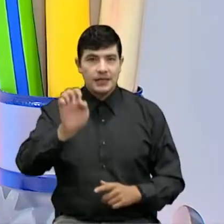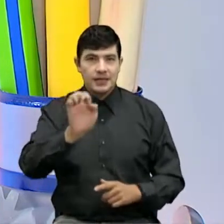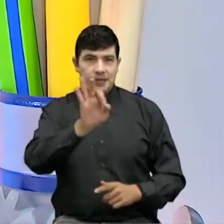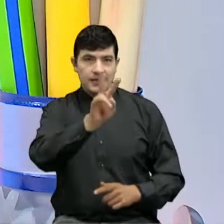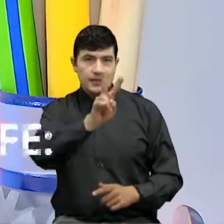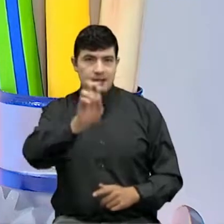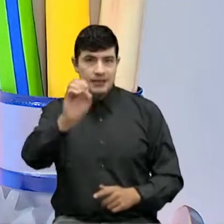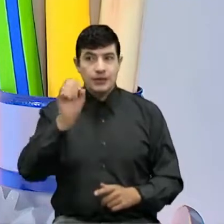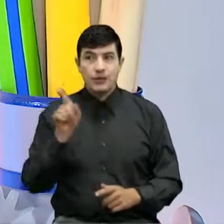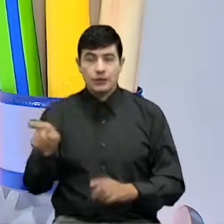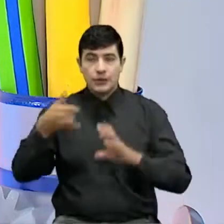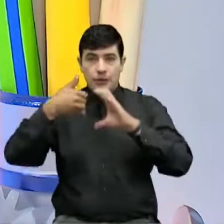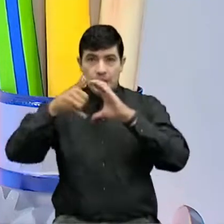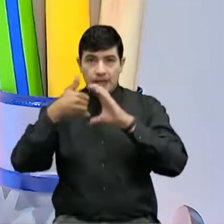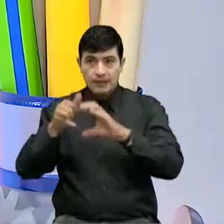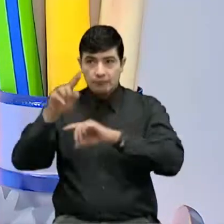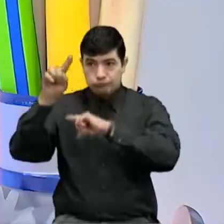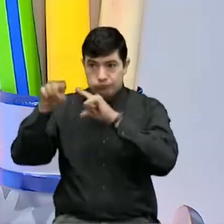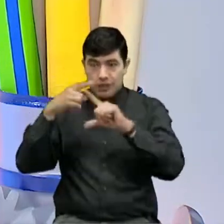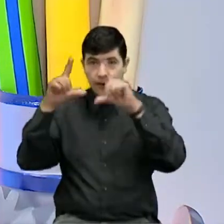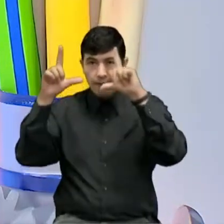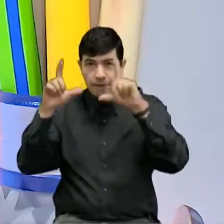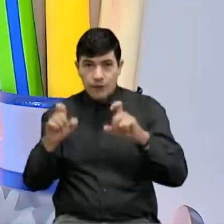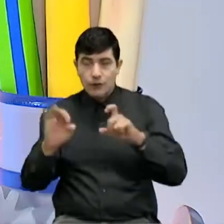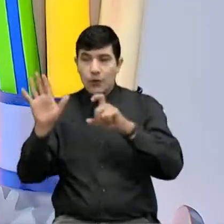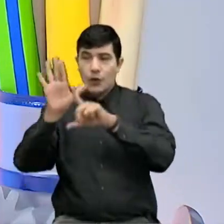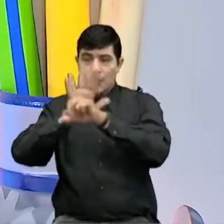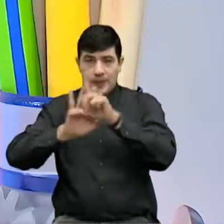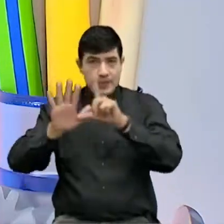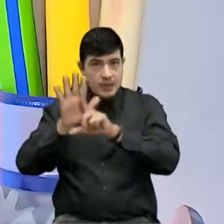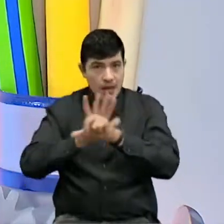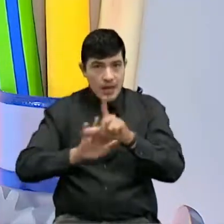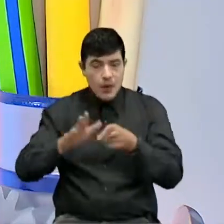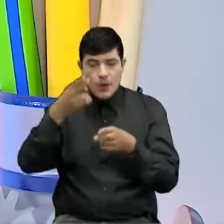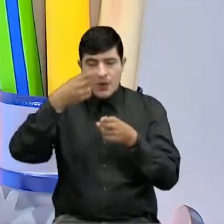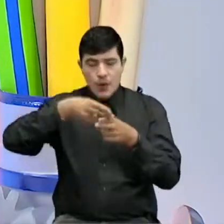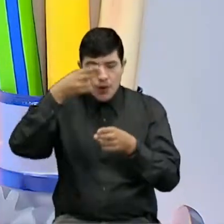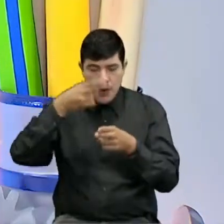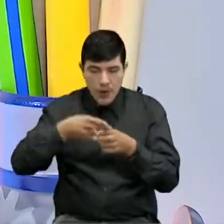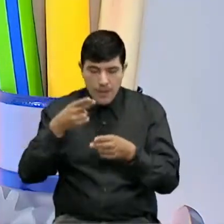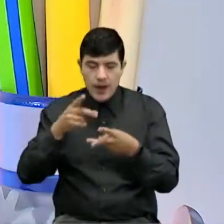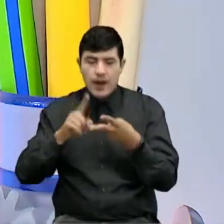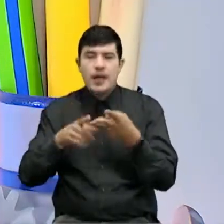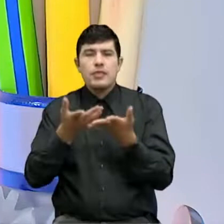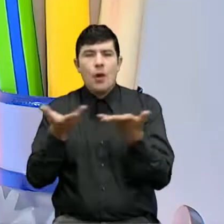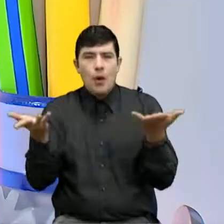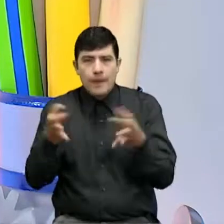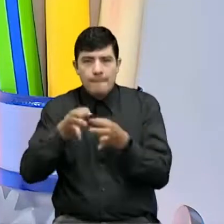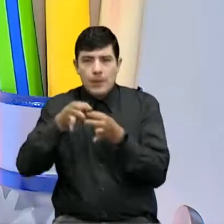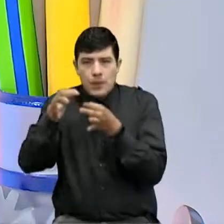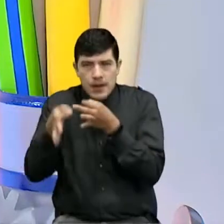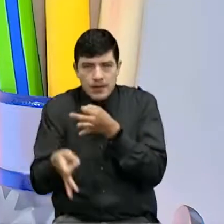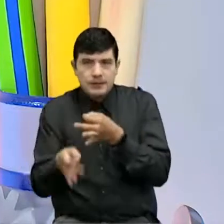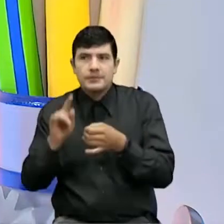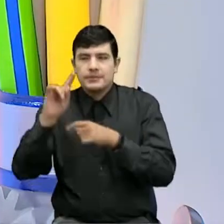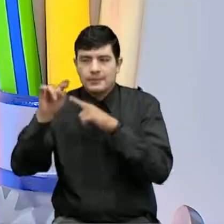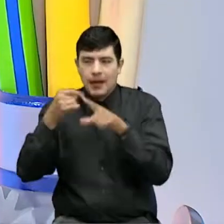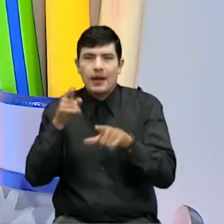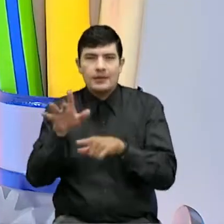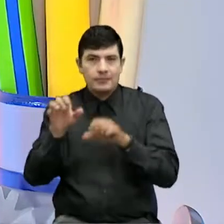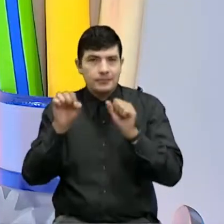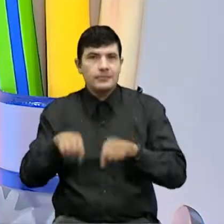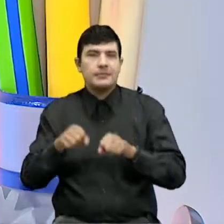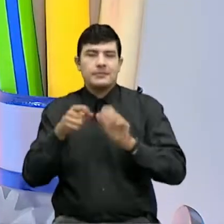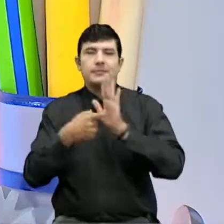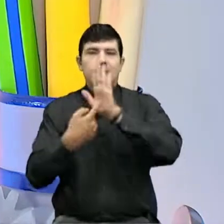317-5169-370 en la línea de WhatsApp, y ustedes deben enviar fotico, el nombre y desde qué municipio nos están viendo. De esa forma, yo le doy